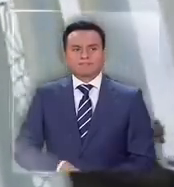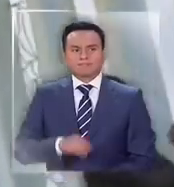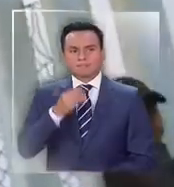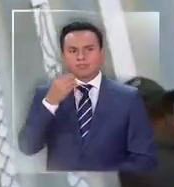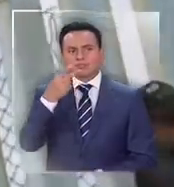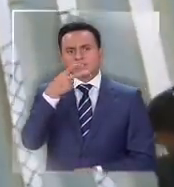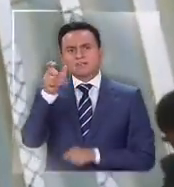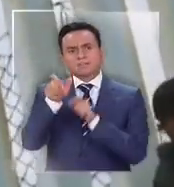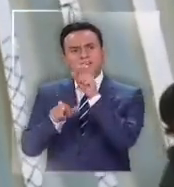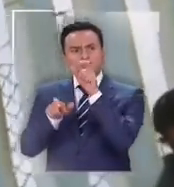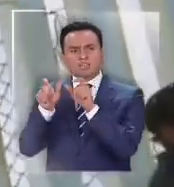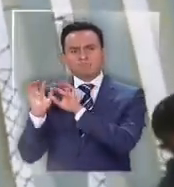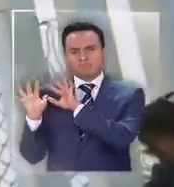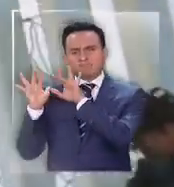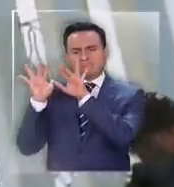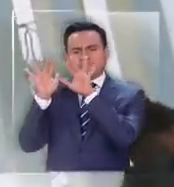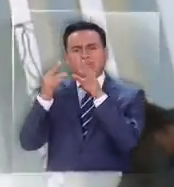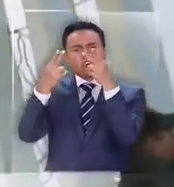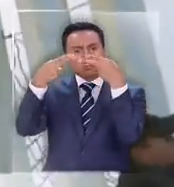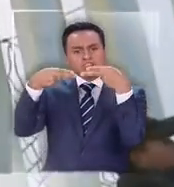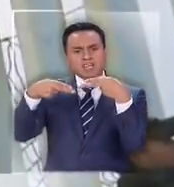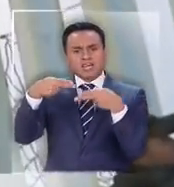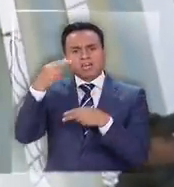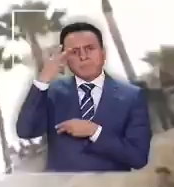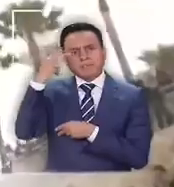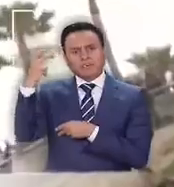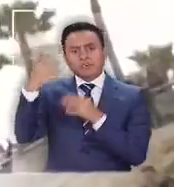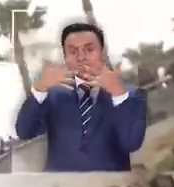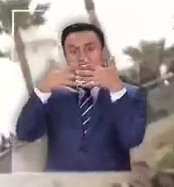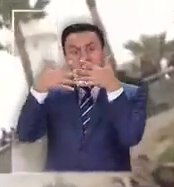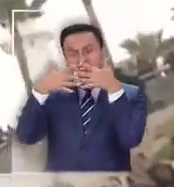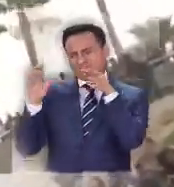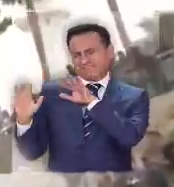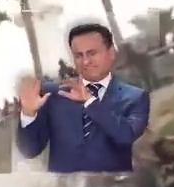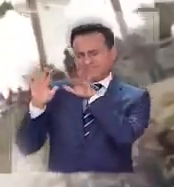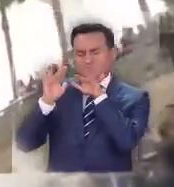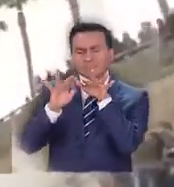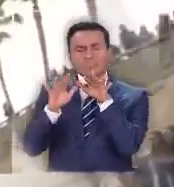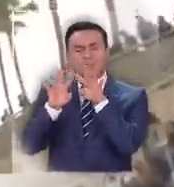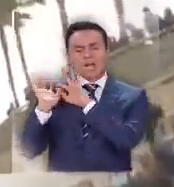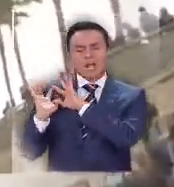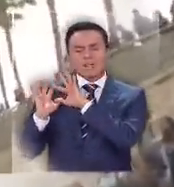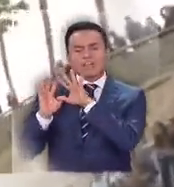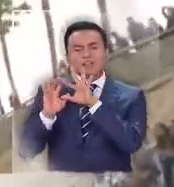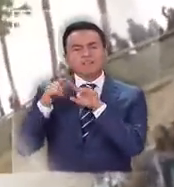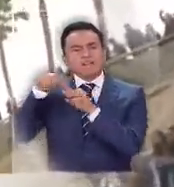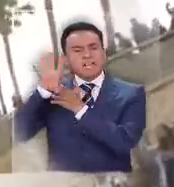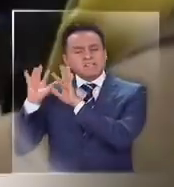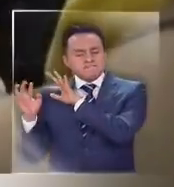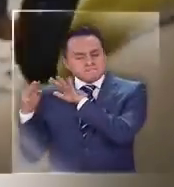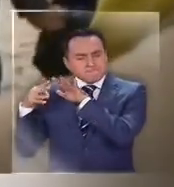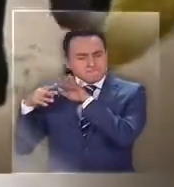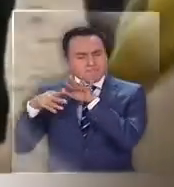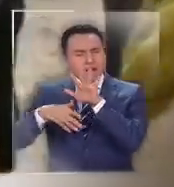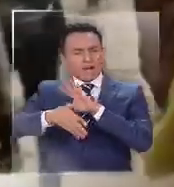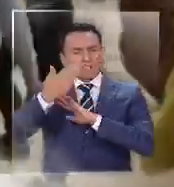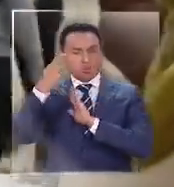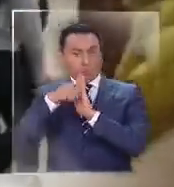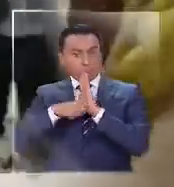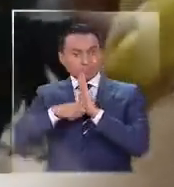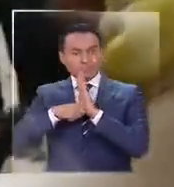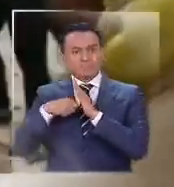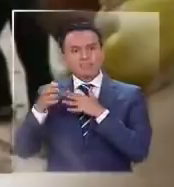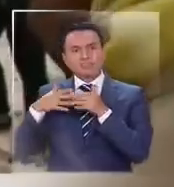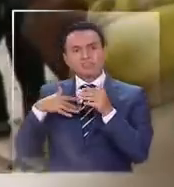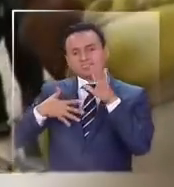Unas 200 personas llegaron hasta la frontera de México y Estados Unidos como parte de la caravana de migrantes que partió hace un mes